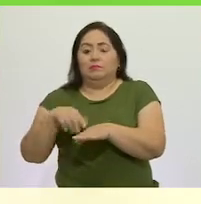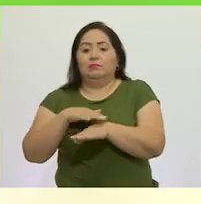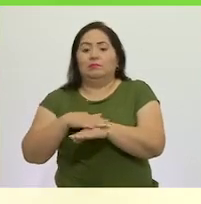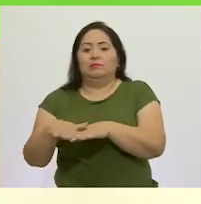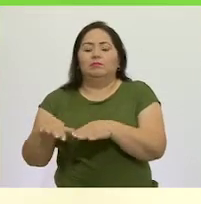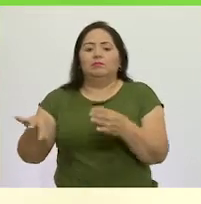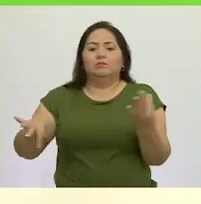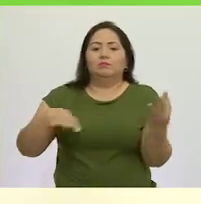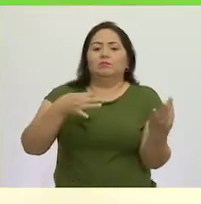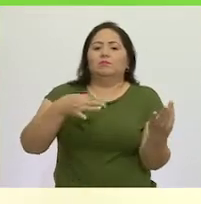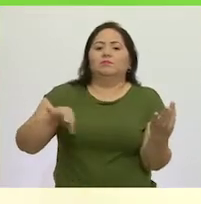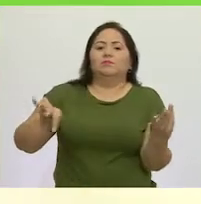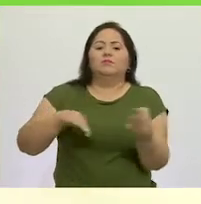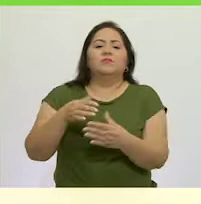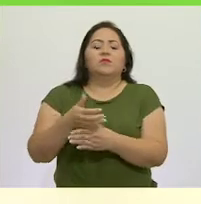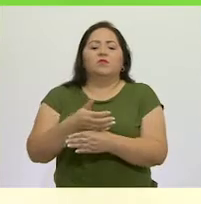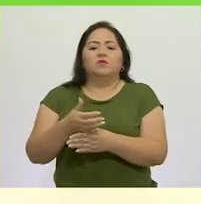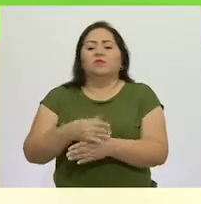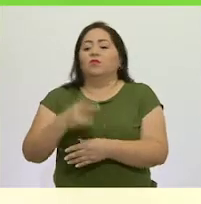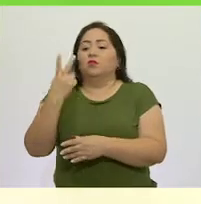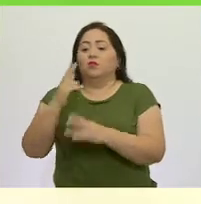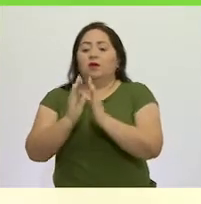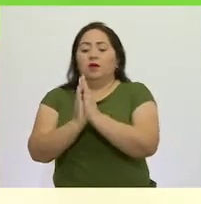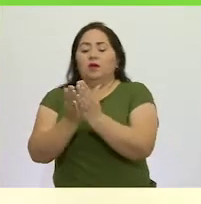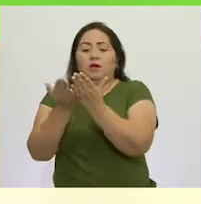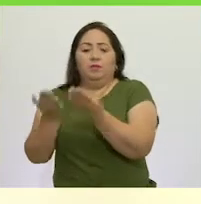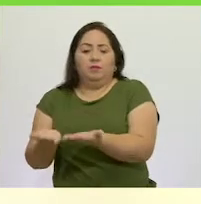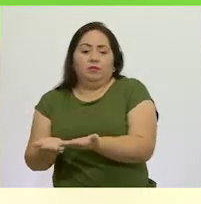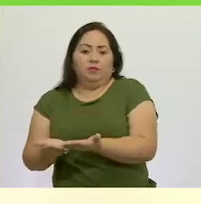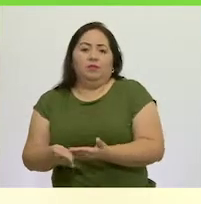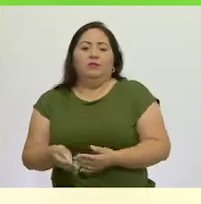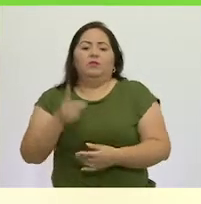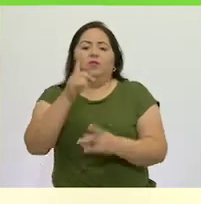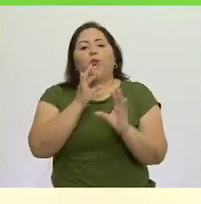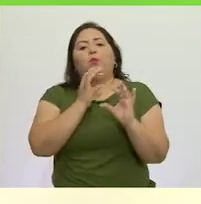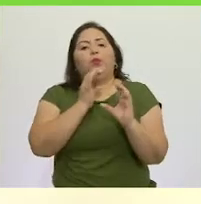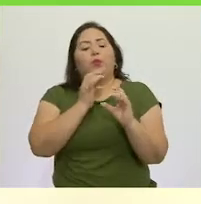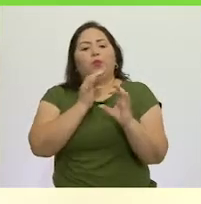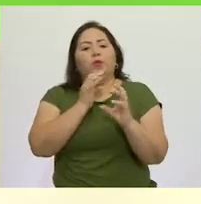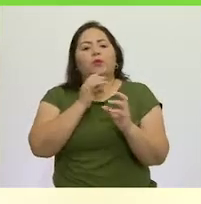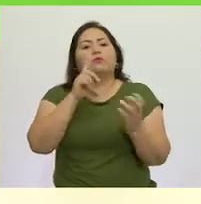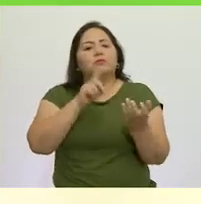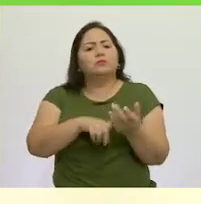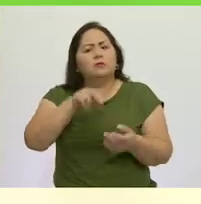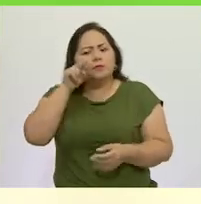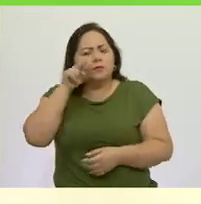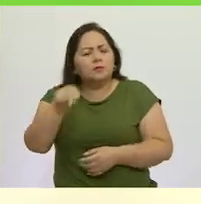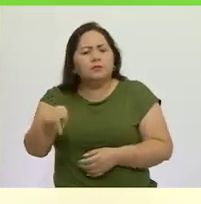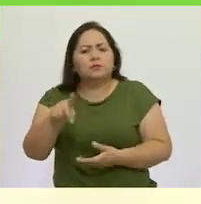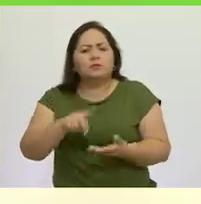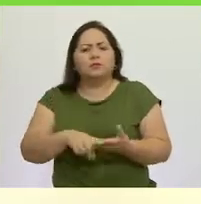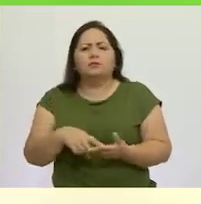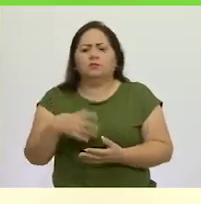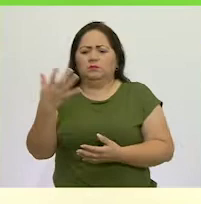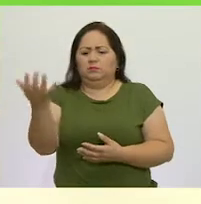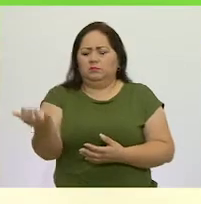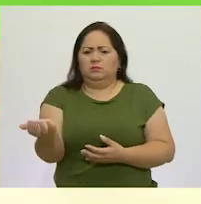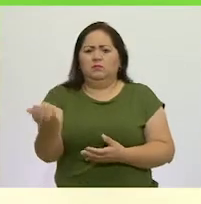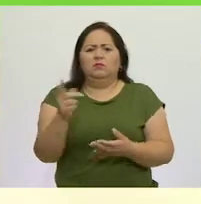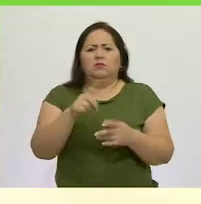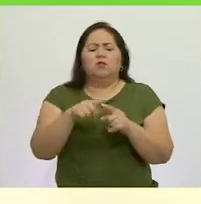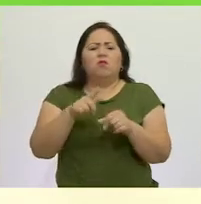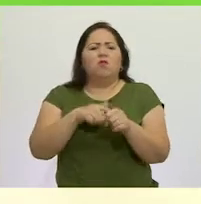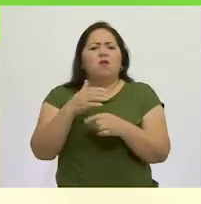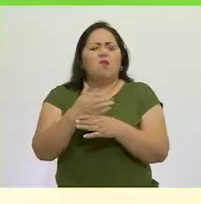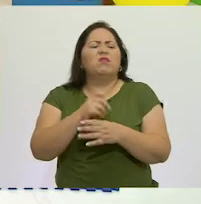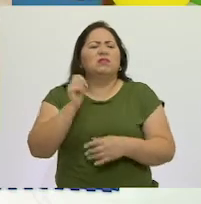un violín café, dos libros abiertos y una flauta. También vemos que sostiene algo de color café.